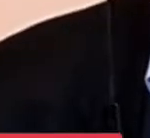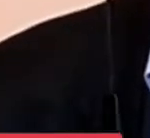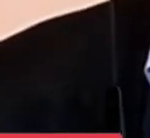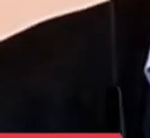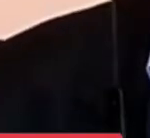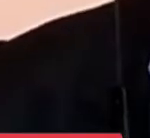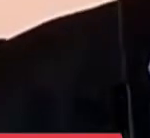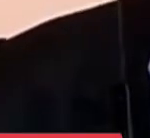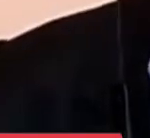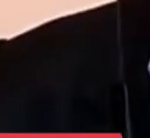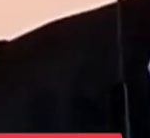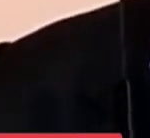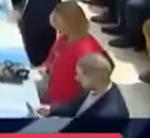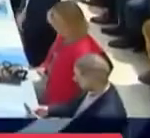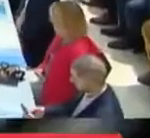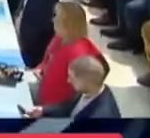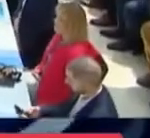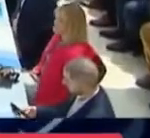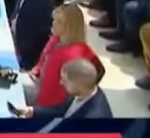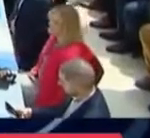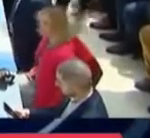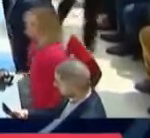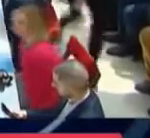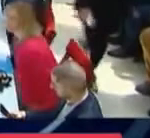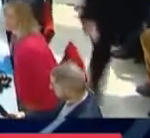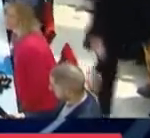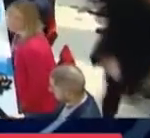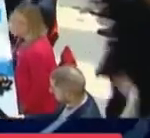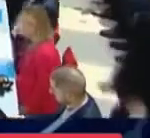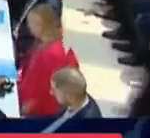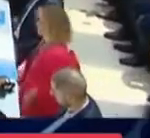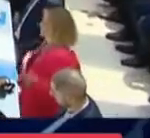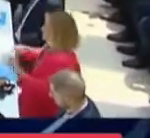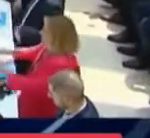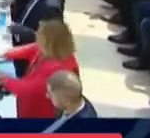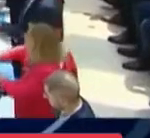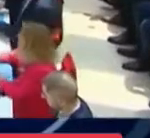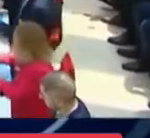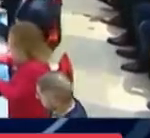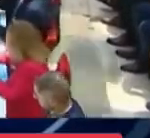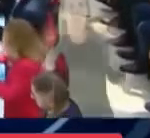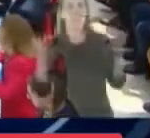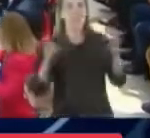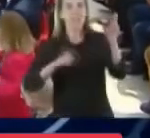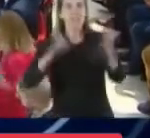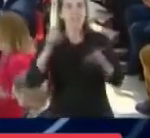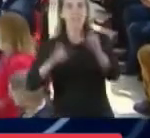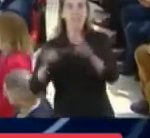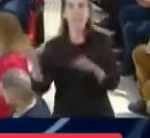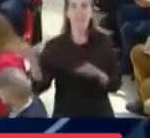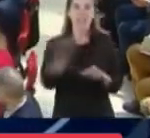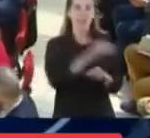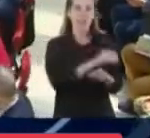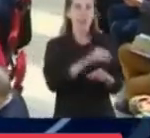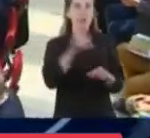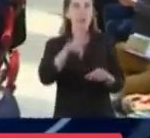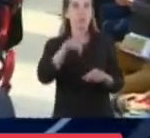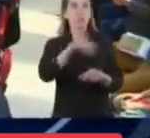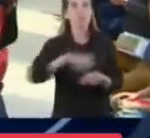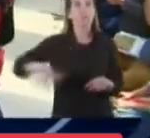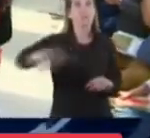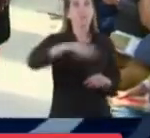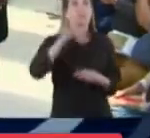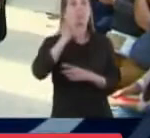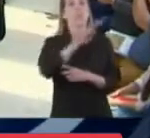Presidente Alberto Fernández, luego de volver de su viaje a Brasil, donde mantuvo todo el día de ayer, ahora en un ratito nada más le va a